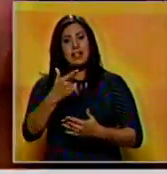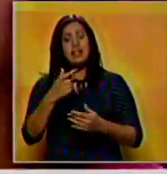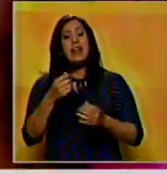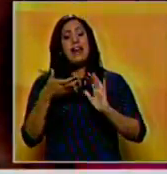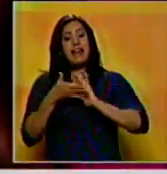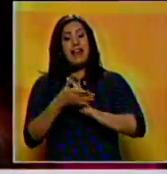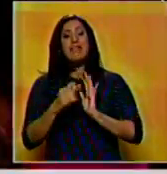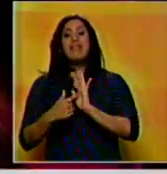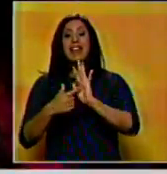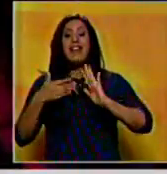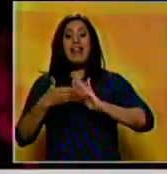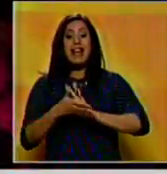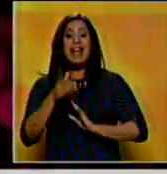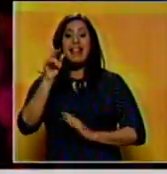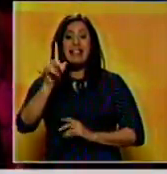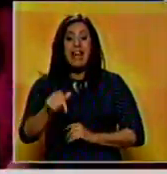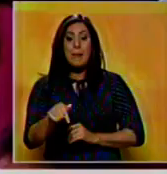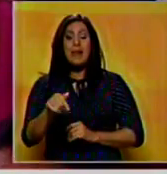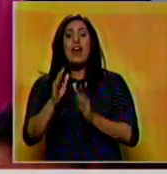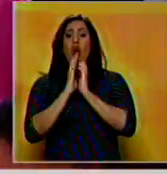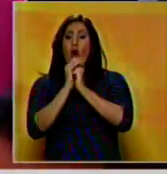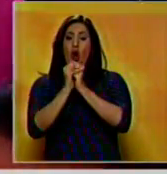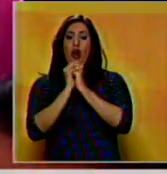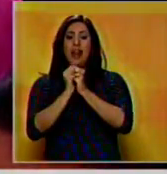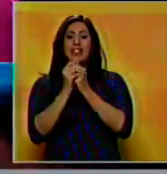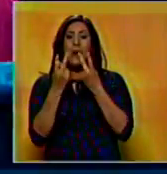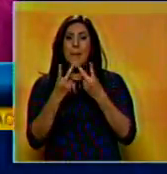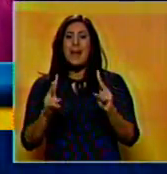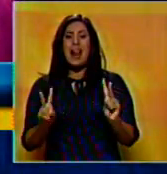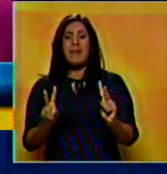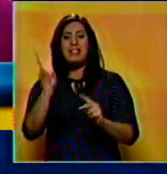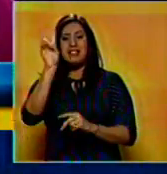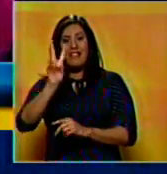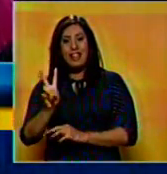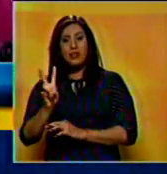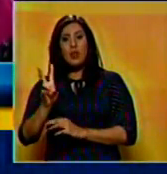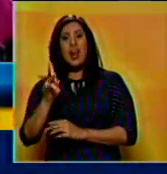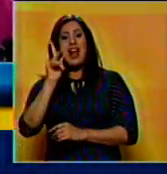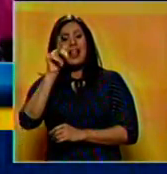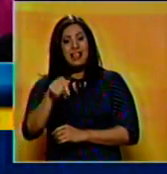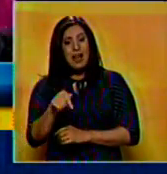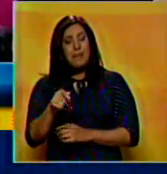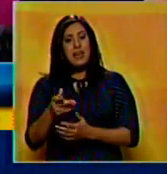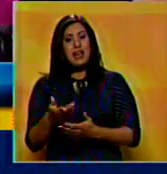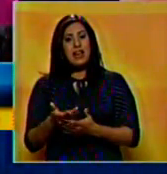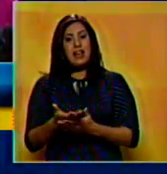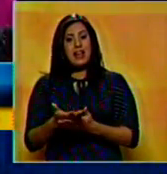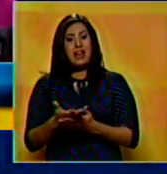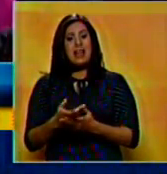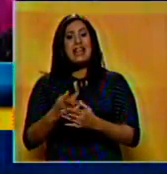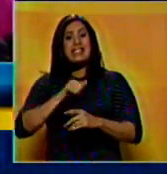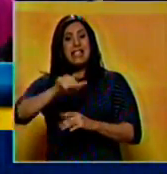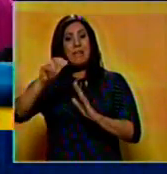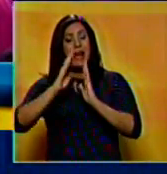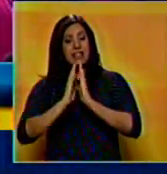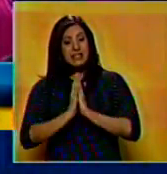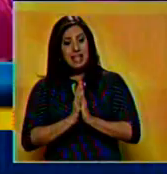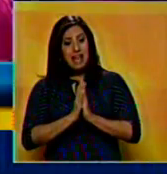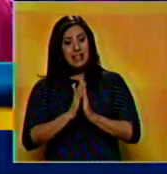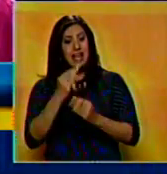Sabino, destacando pues que también están pidiendo por la paz de Venezuela y que esta Semana